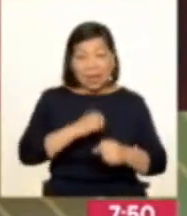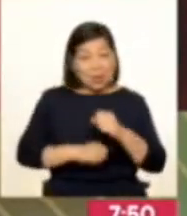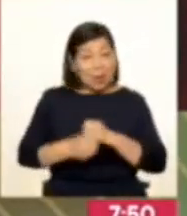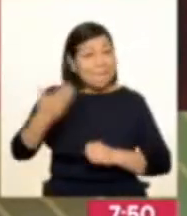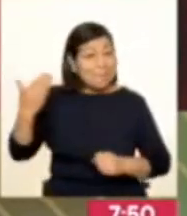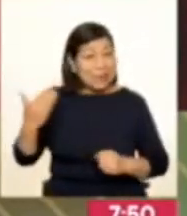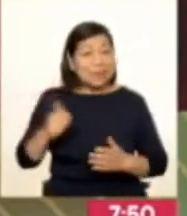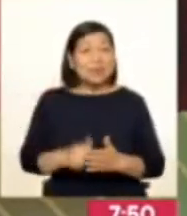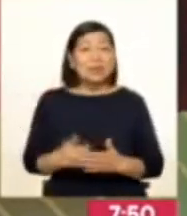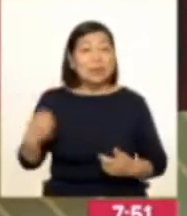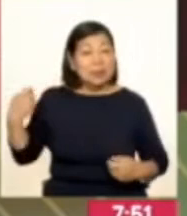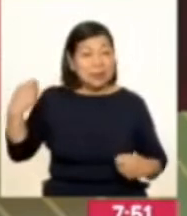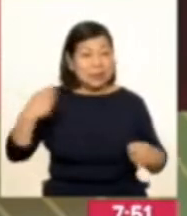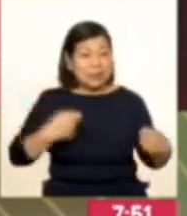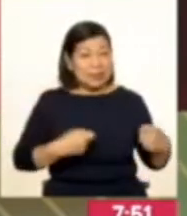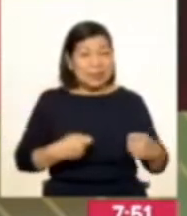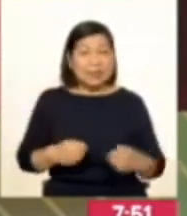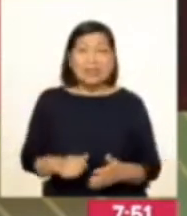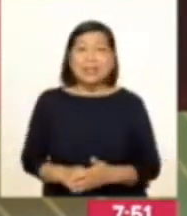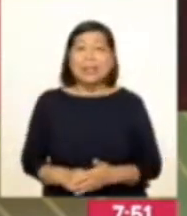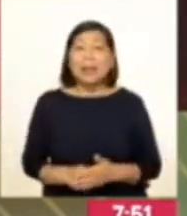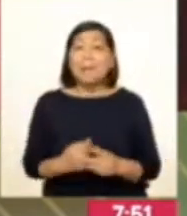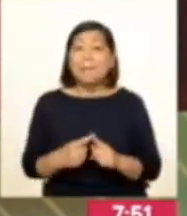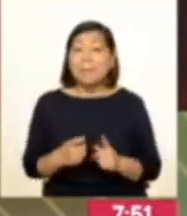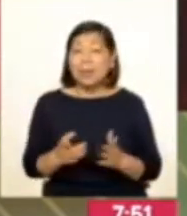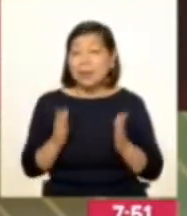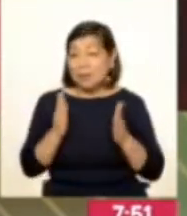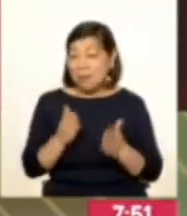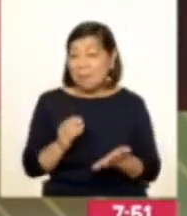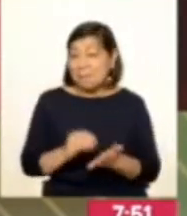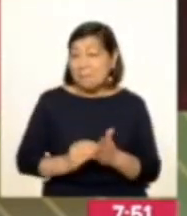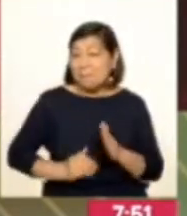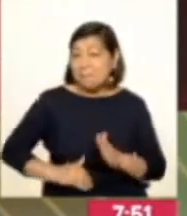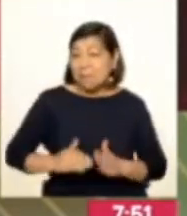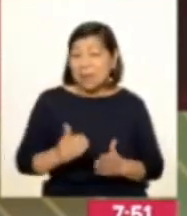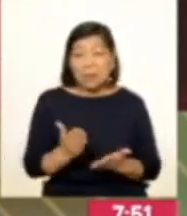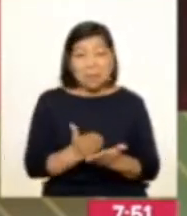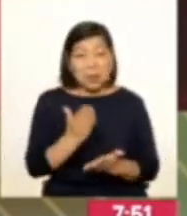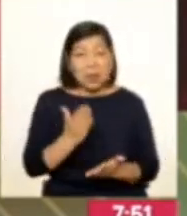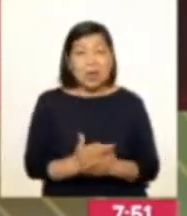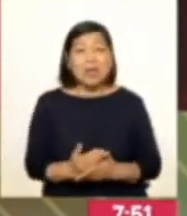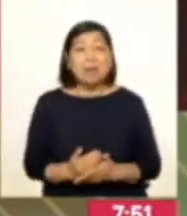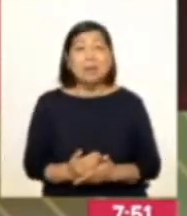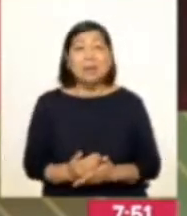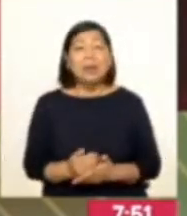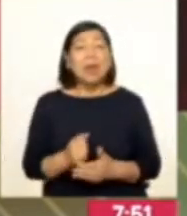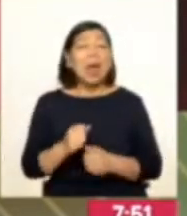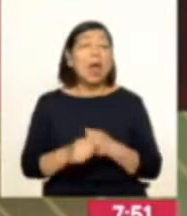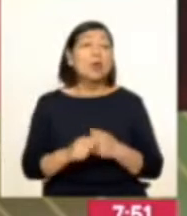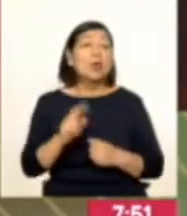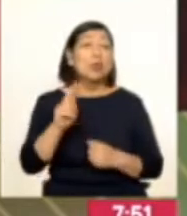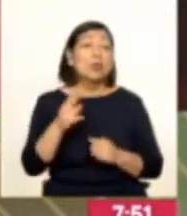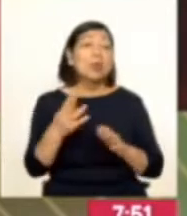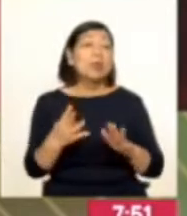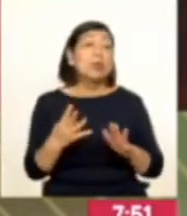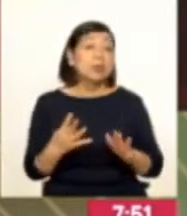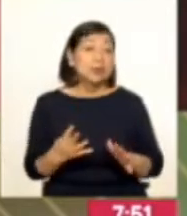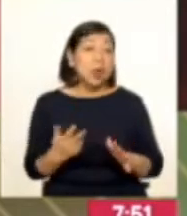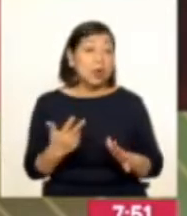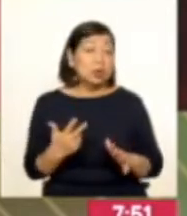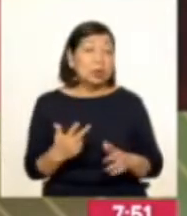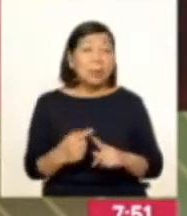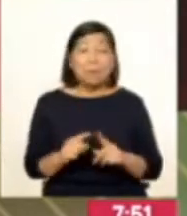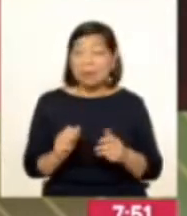sobre la inversión Pública que es donde se concentran la mayor cantidad de los problemas servir en el 2018 no y yo creo que